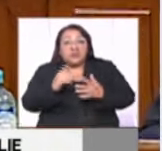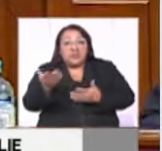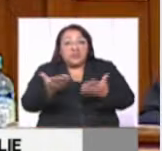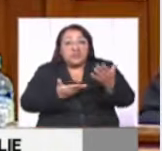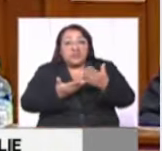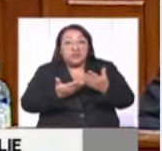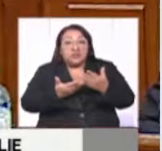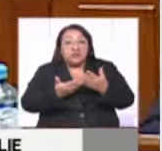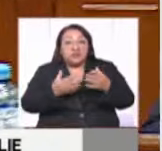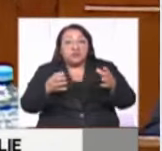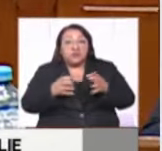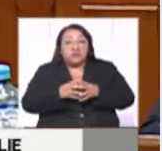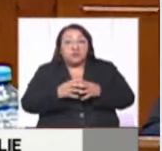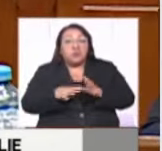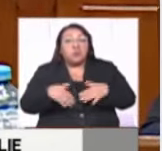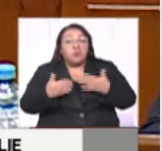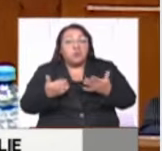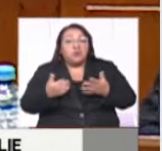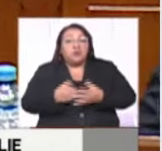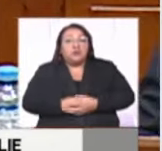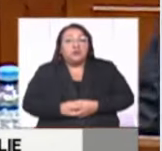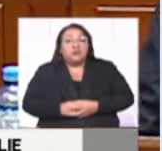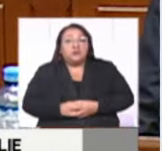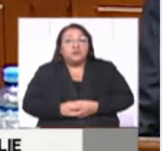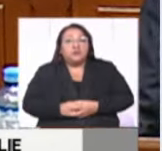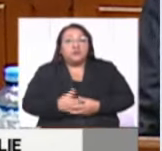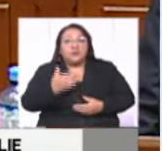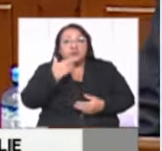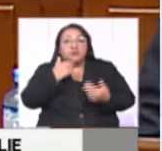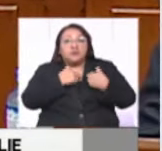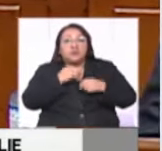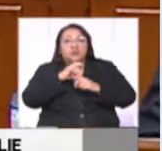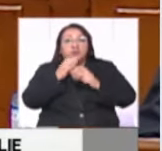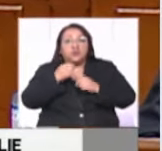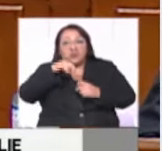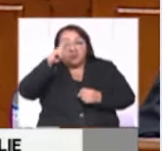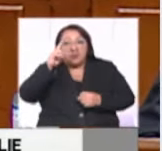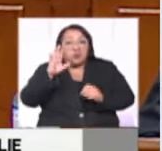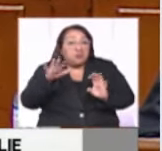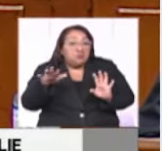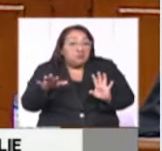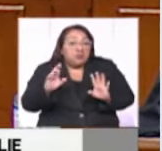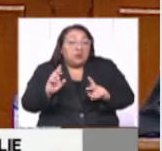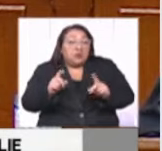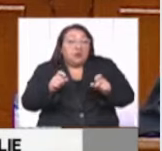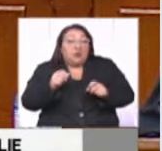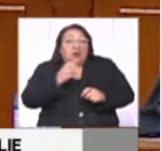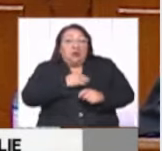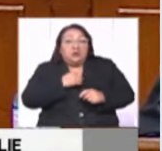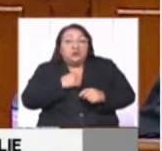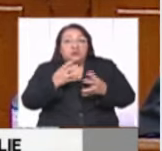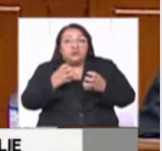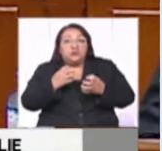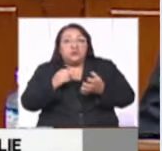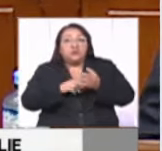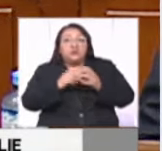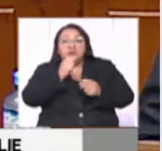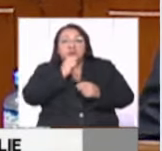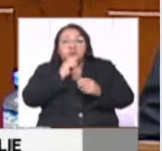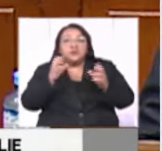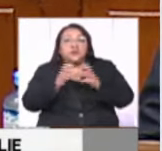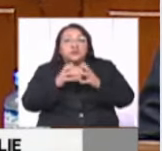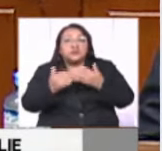la resistencia puede ser quien represente la cultura del país. Una ministra que pretende privatizar